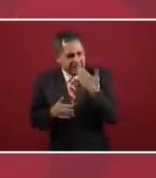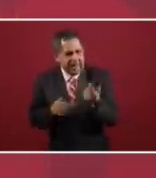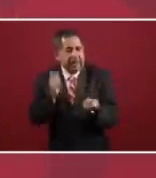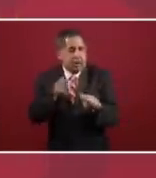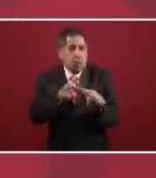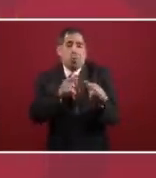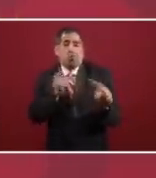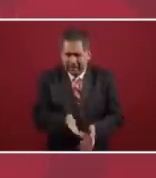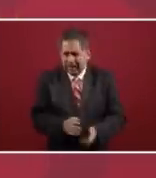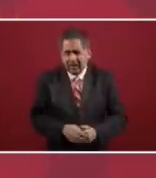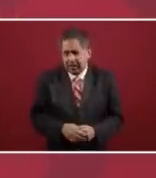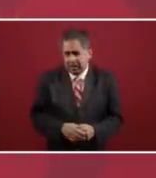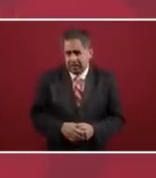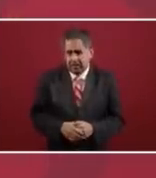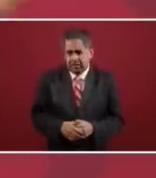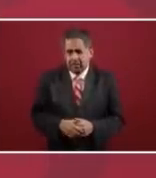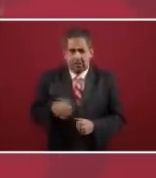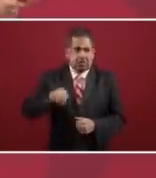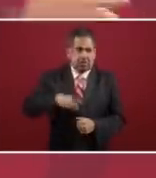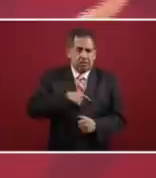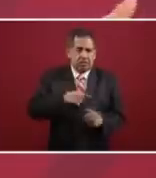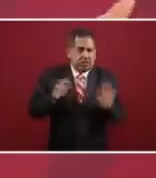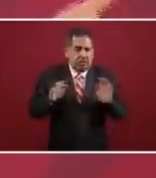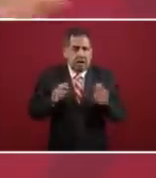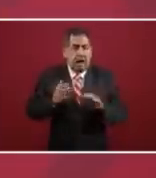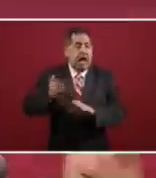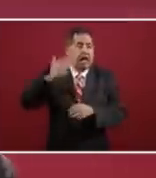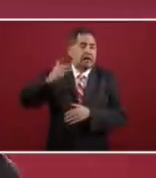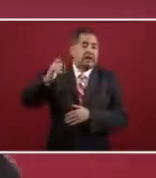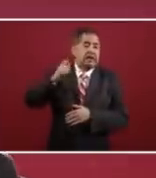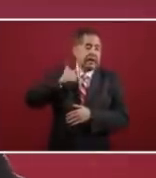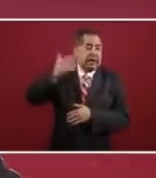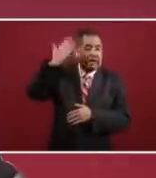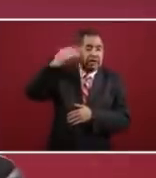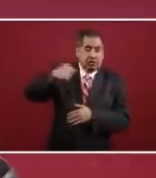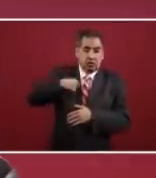oposición. Nosotros, cuando estábamos en la oposición,